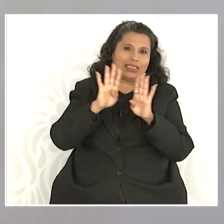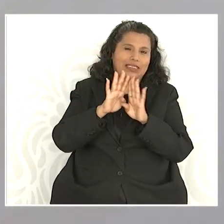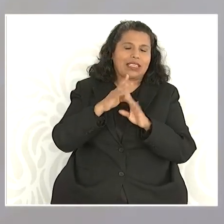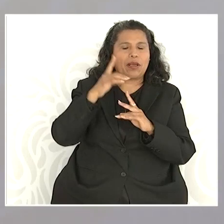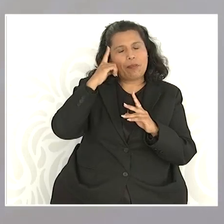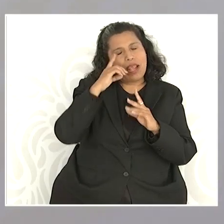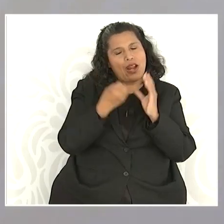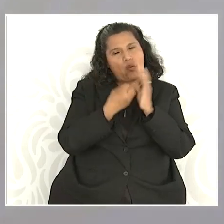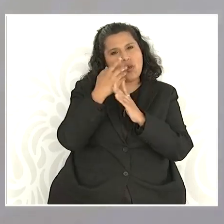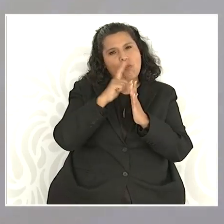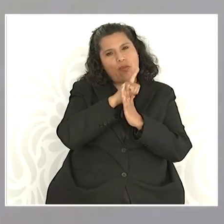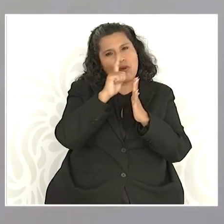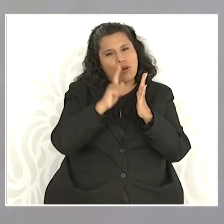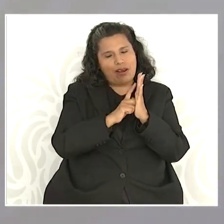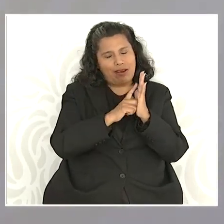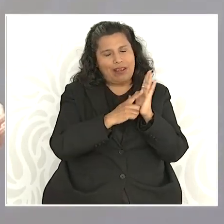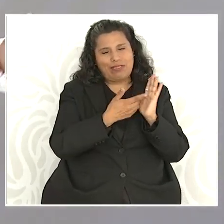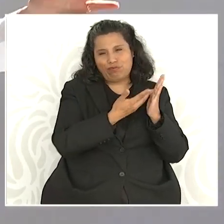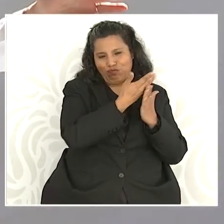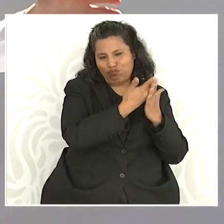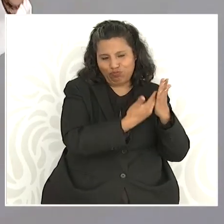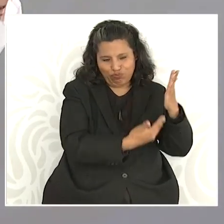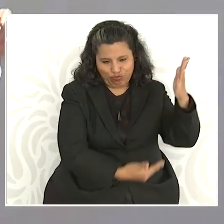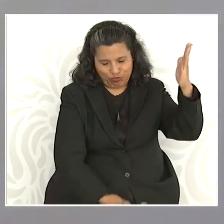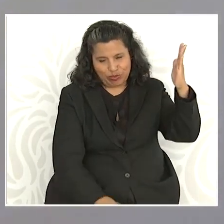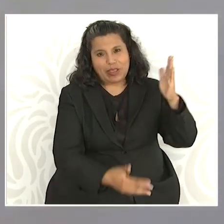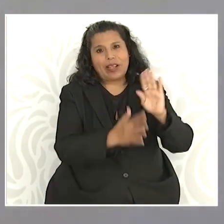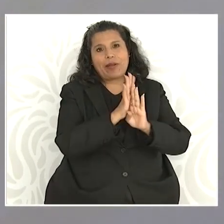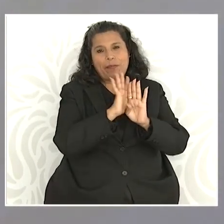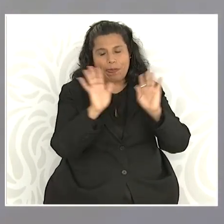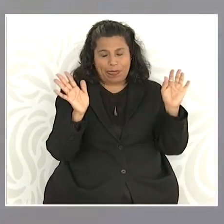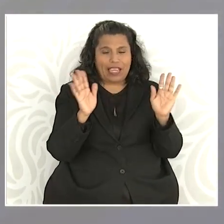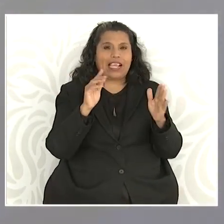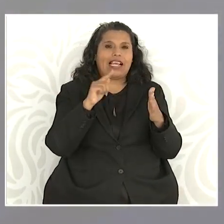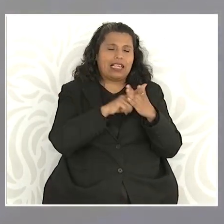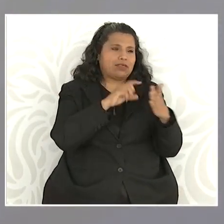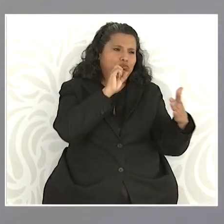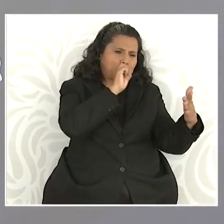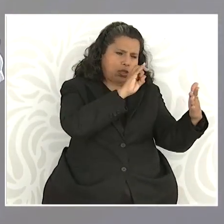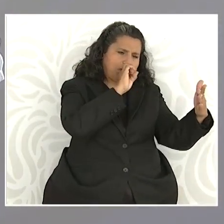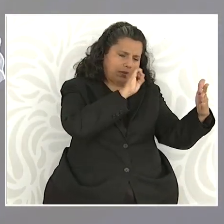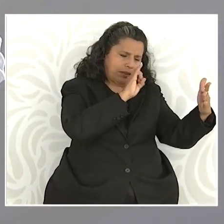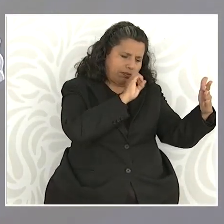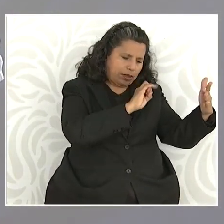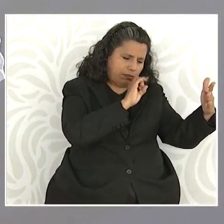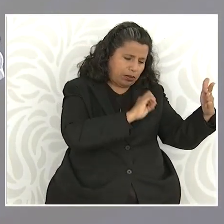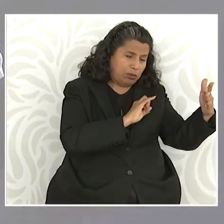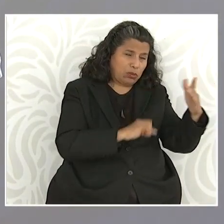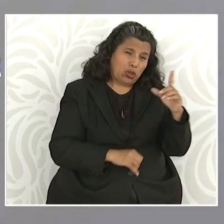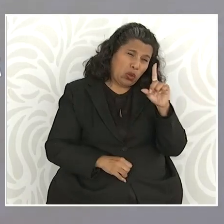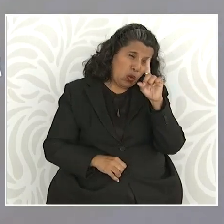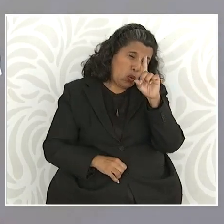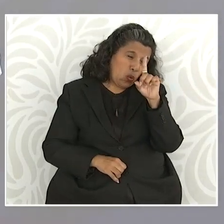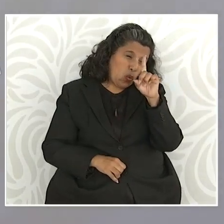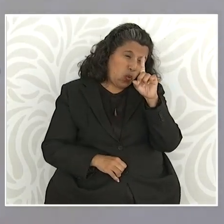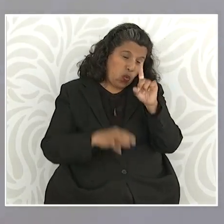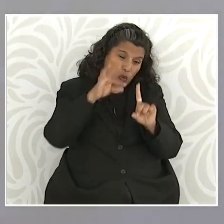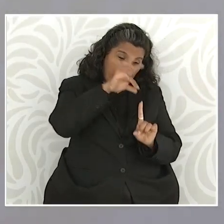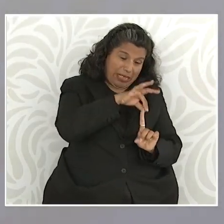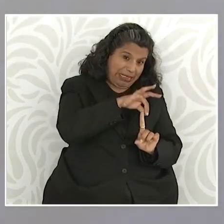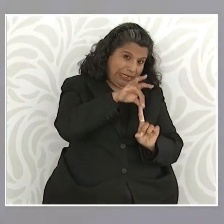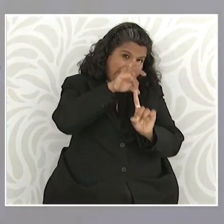reforma constitucional. Muchas de ellas ya han sido aprobadas, pero una